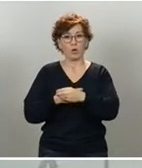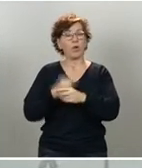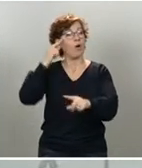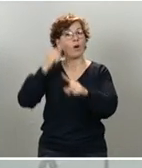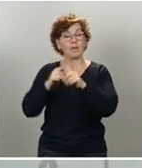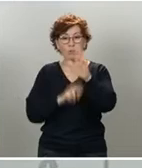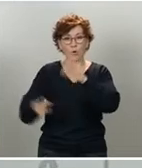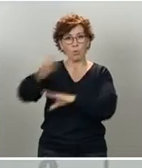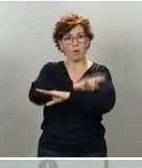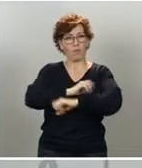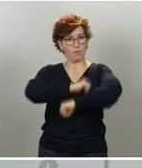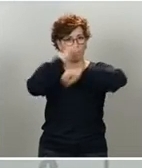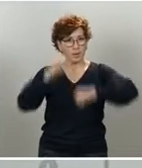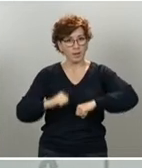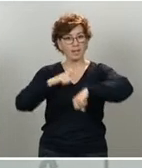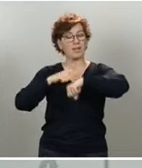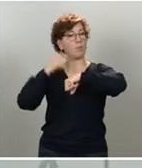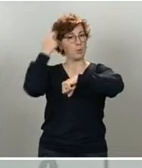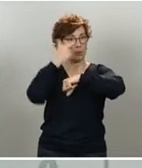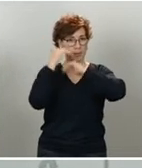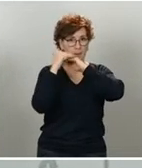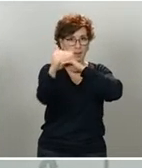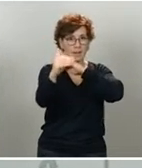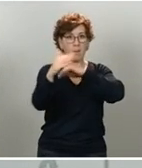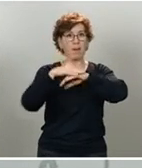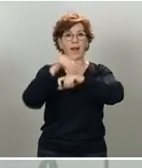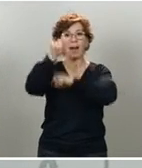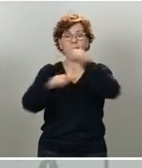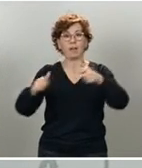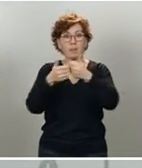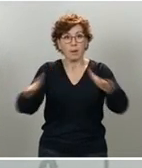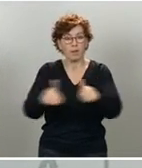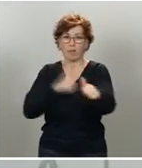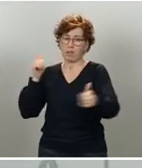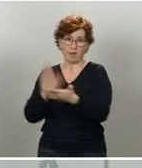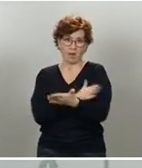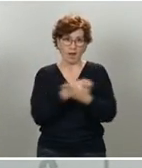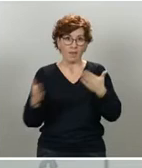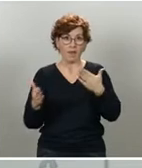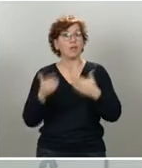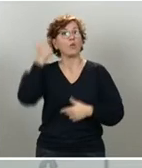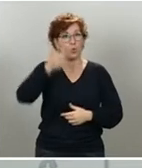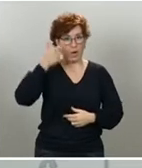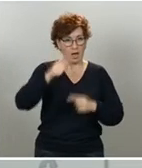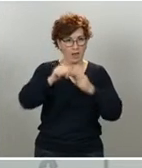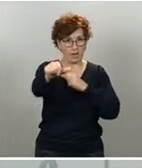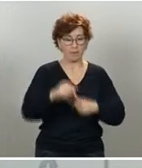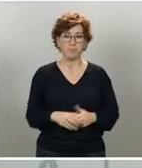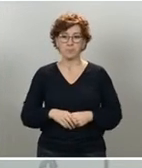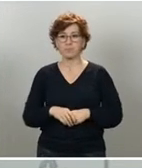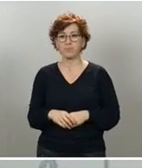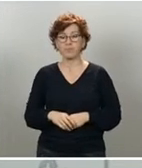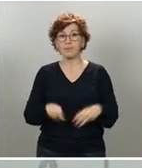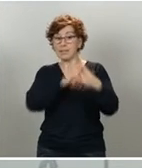sólida, sostenida en el tiempo y que nadie deje atrás. Y duradera. En tercer lugar, el tercer pilar es el de la